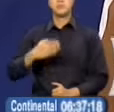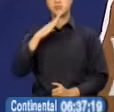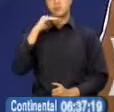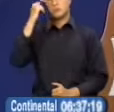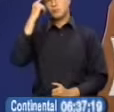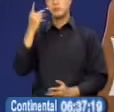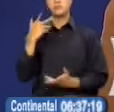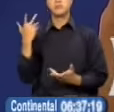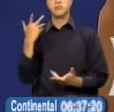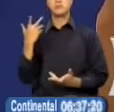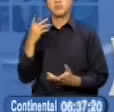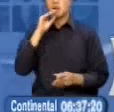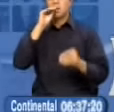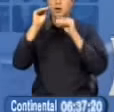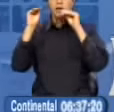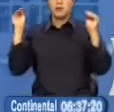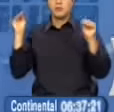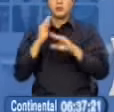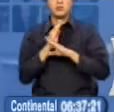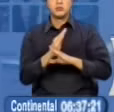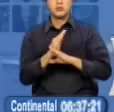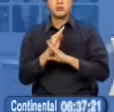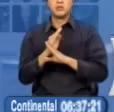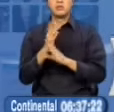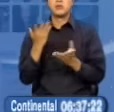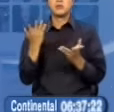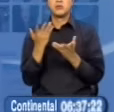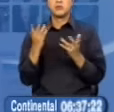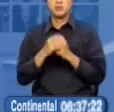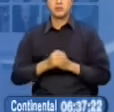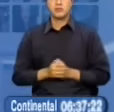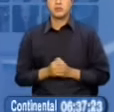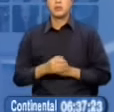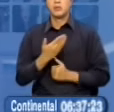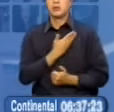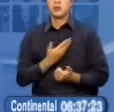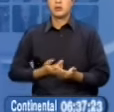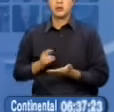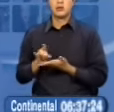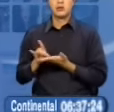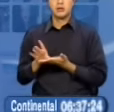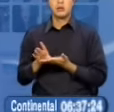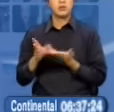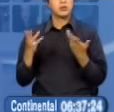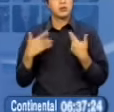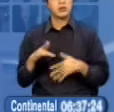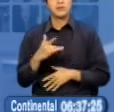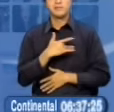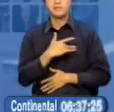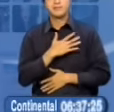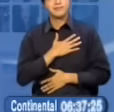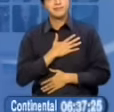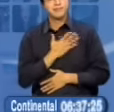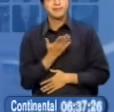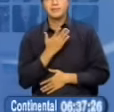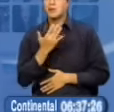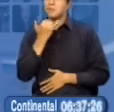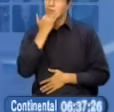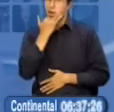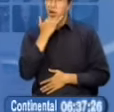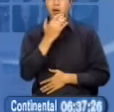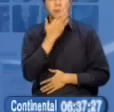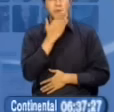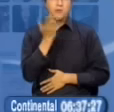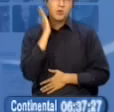tardó en hacer llegar su mensaje de rechazo a la destitución de la mandataria brasileña destituyeron a digma una apología al abuso y la